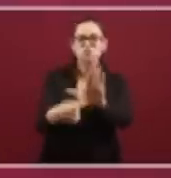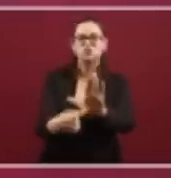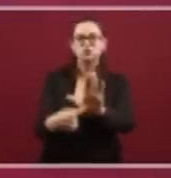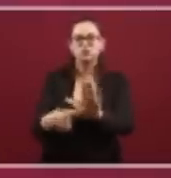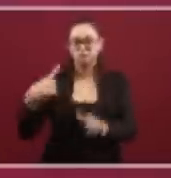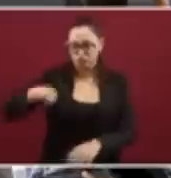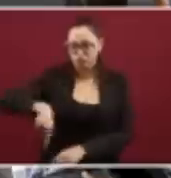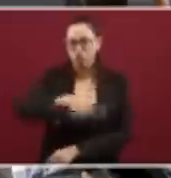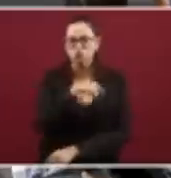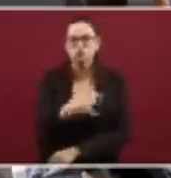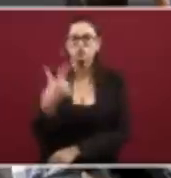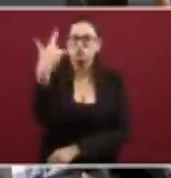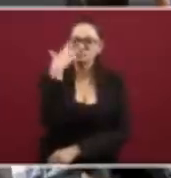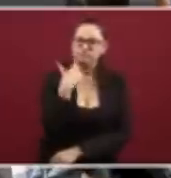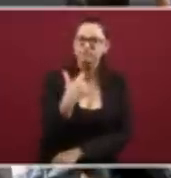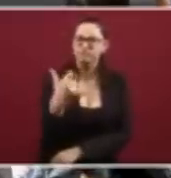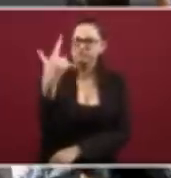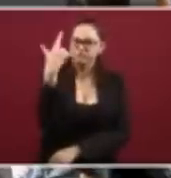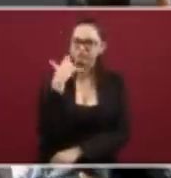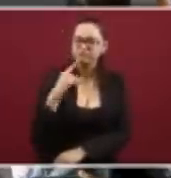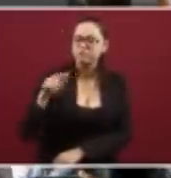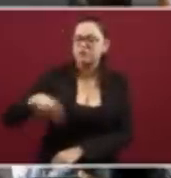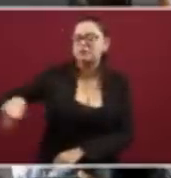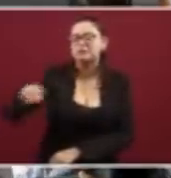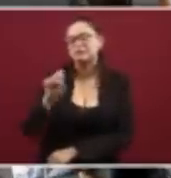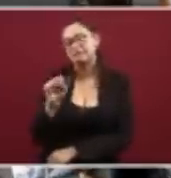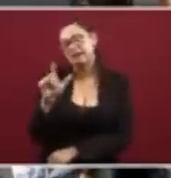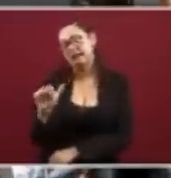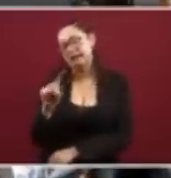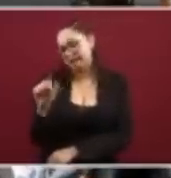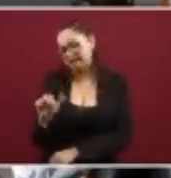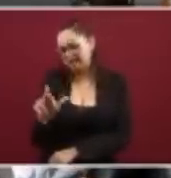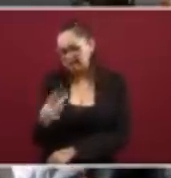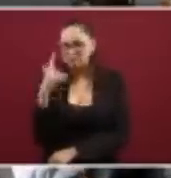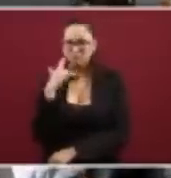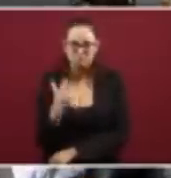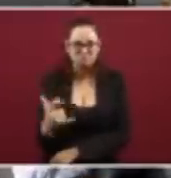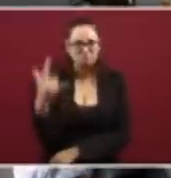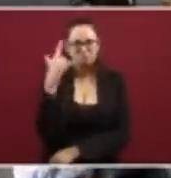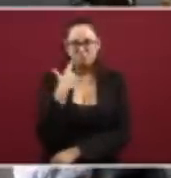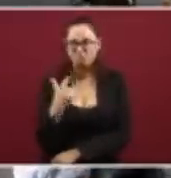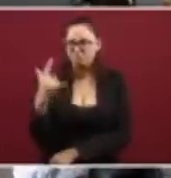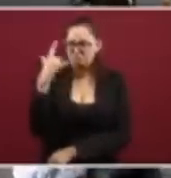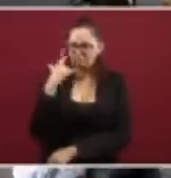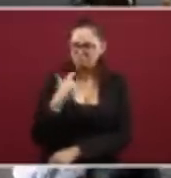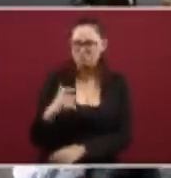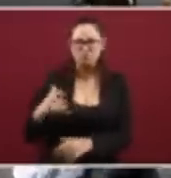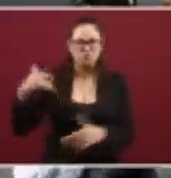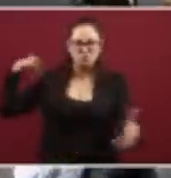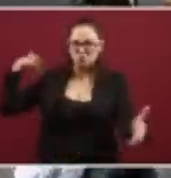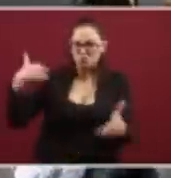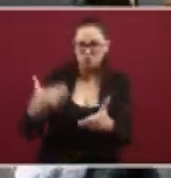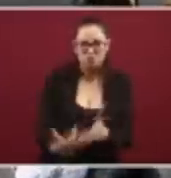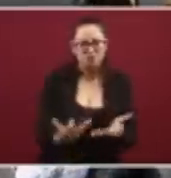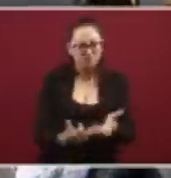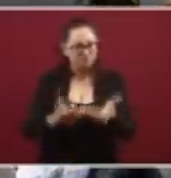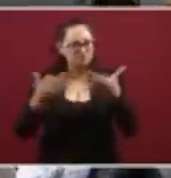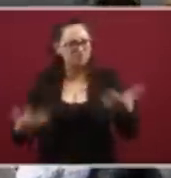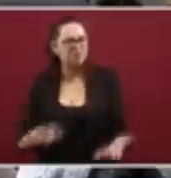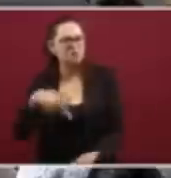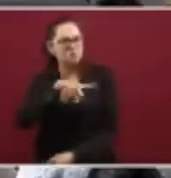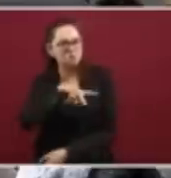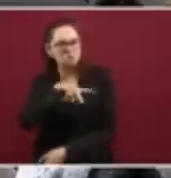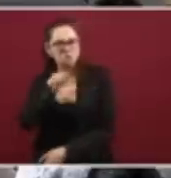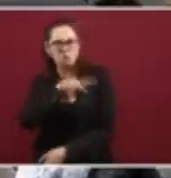que ha llevado mi comunidad de salazar para el reconocimiento de la propiedad de las tierras y la injusticia que padecimos